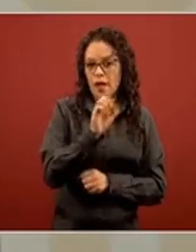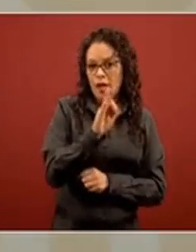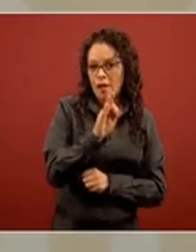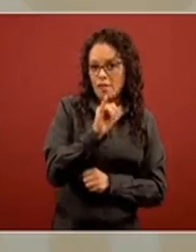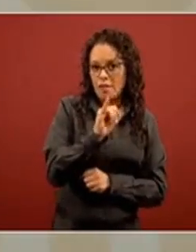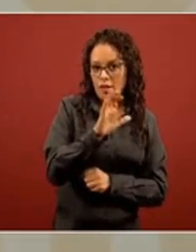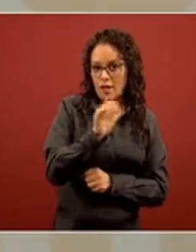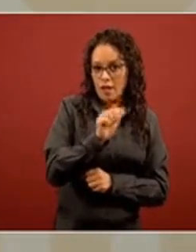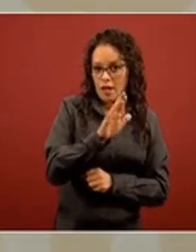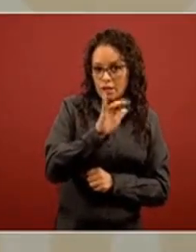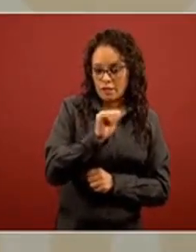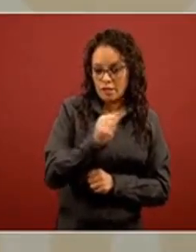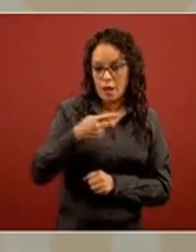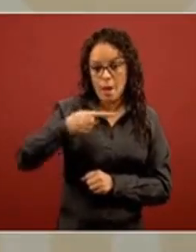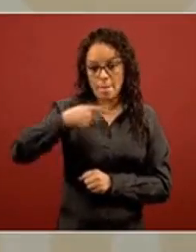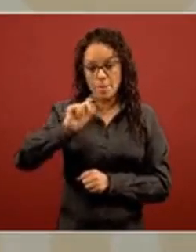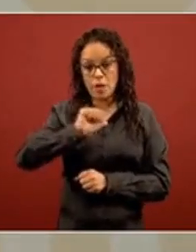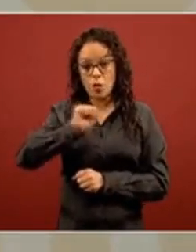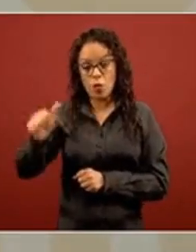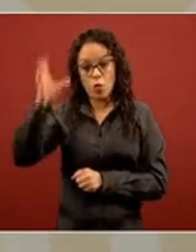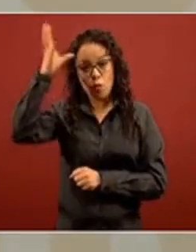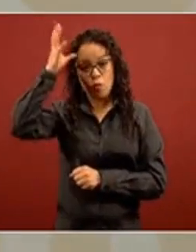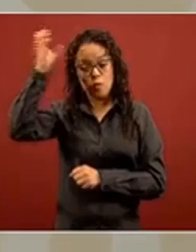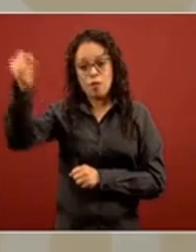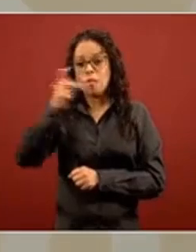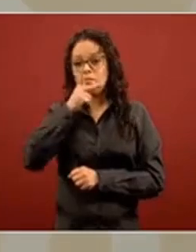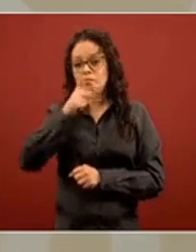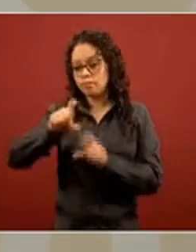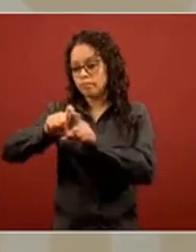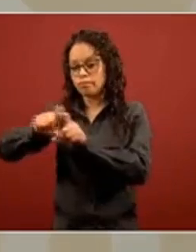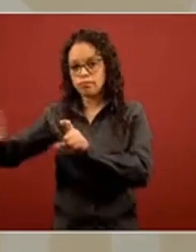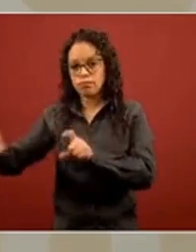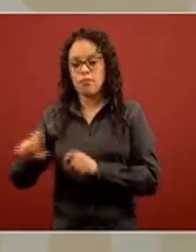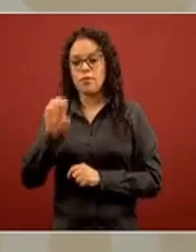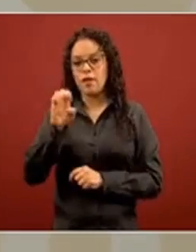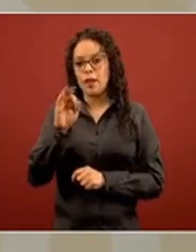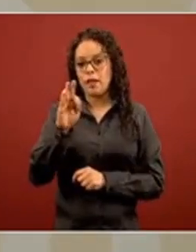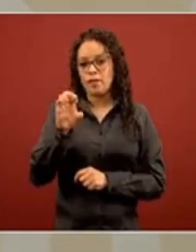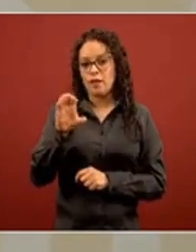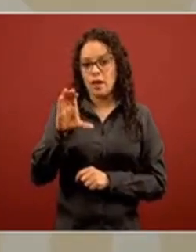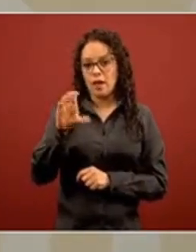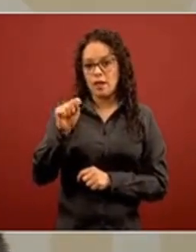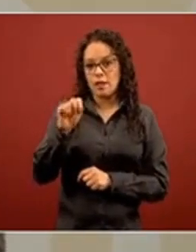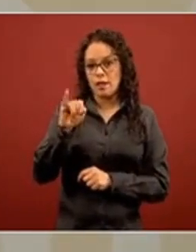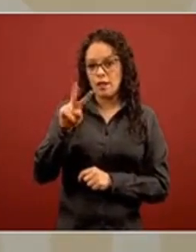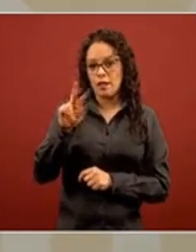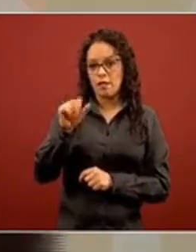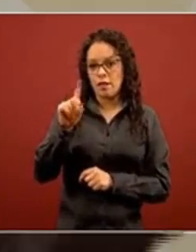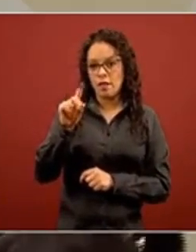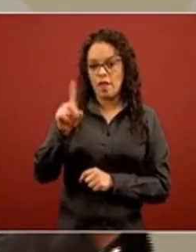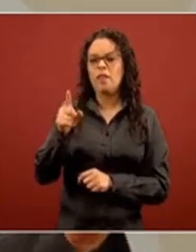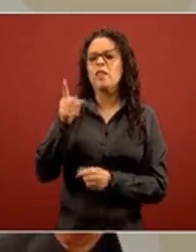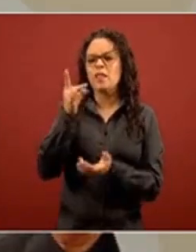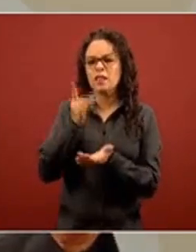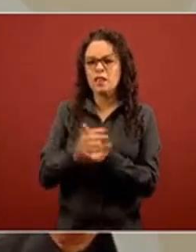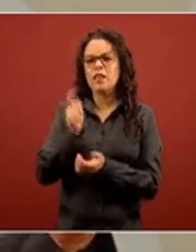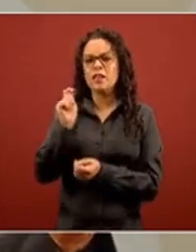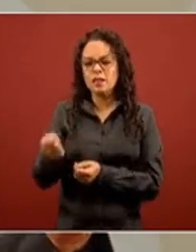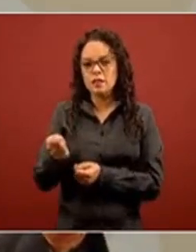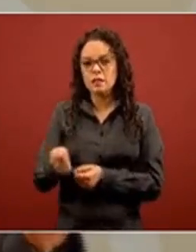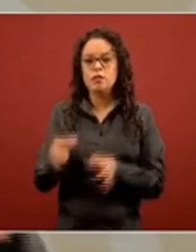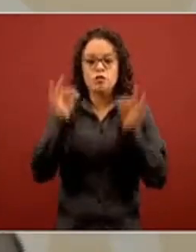gran diferencia con otro concepto que se llama efectividad. Y la efectividad es las condiciones